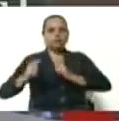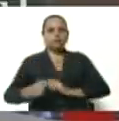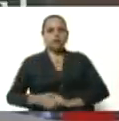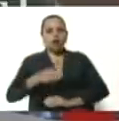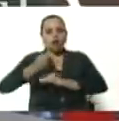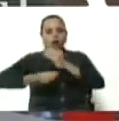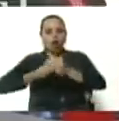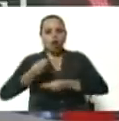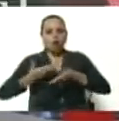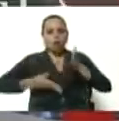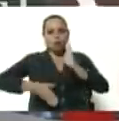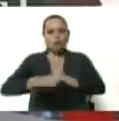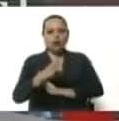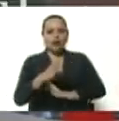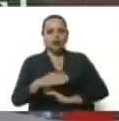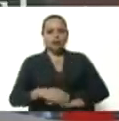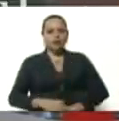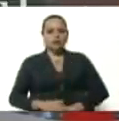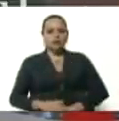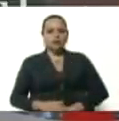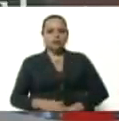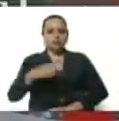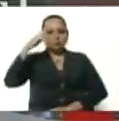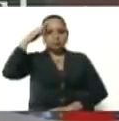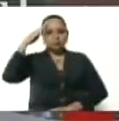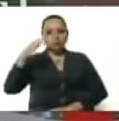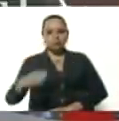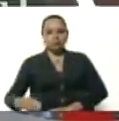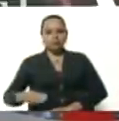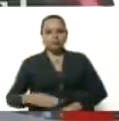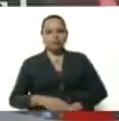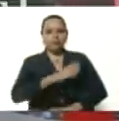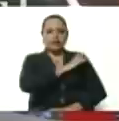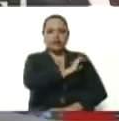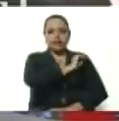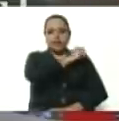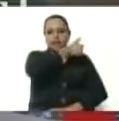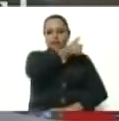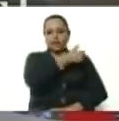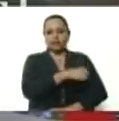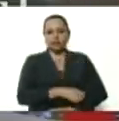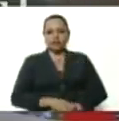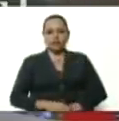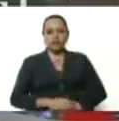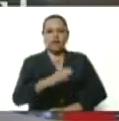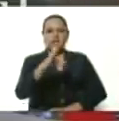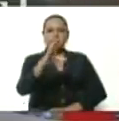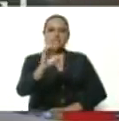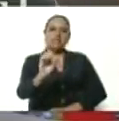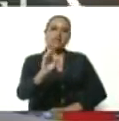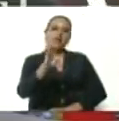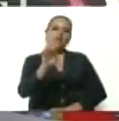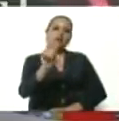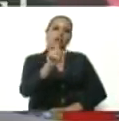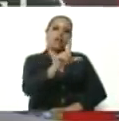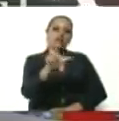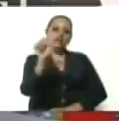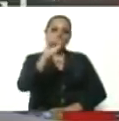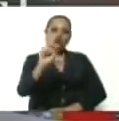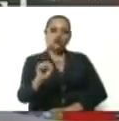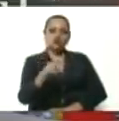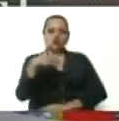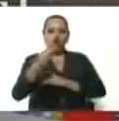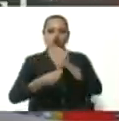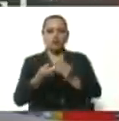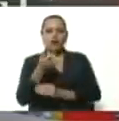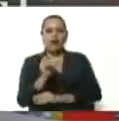va, señor almirante en jefe, Remigio Ceballos Hichazo? ¿Cómo